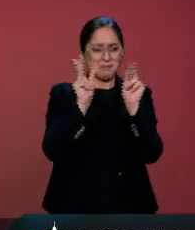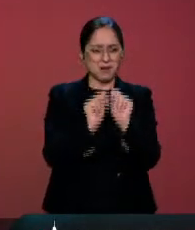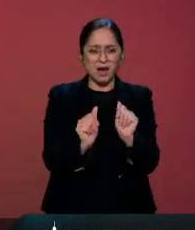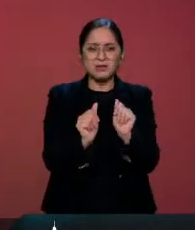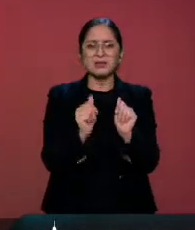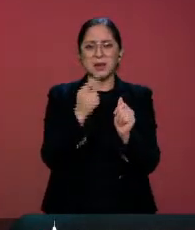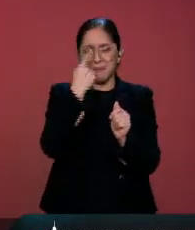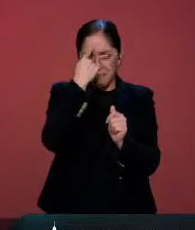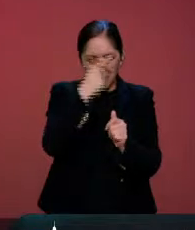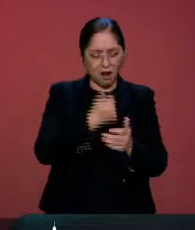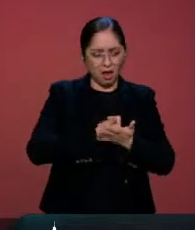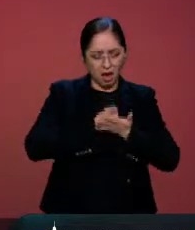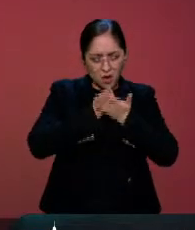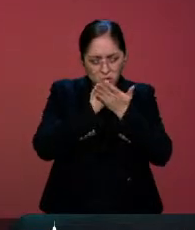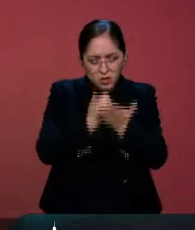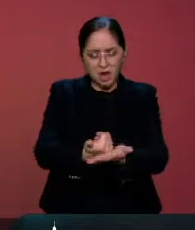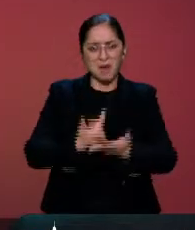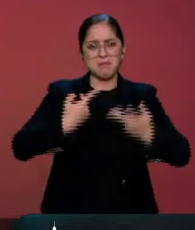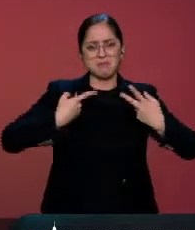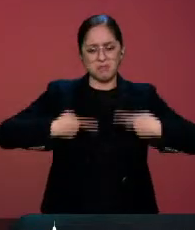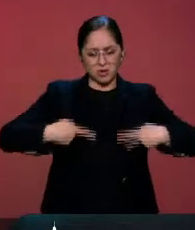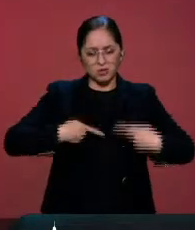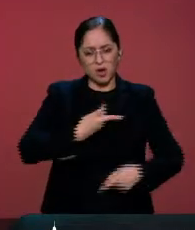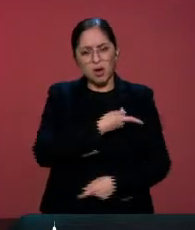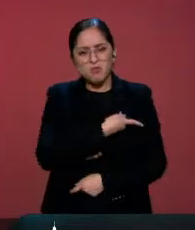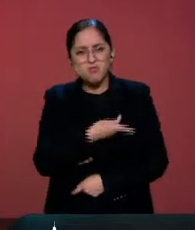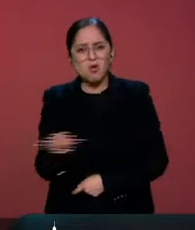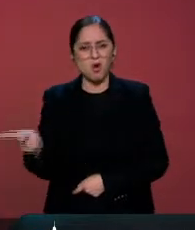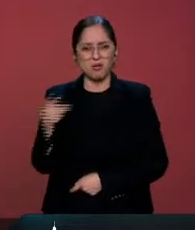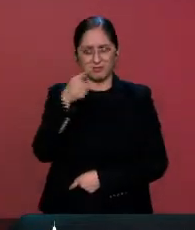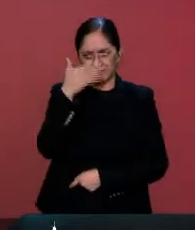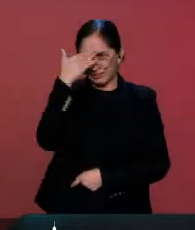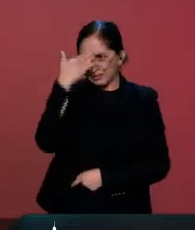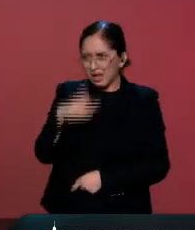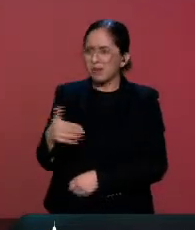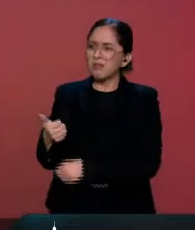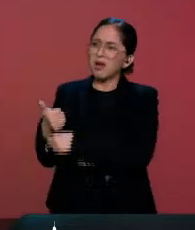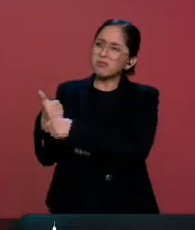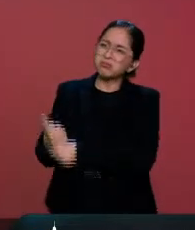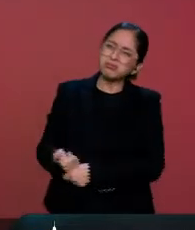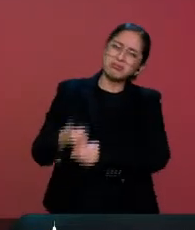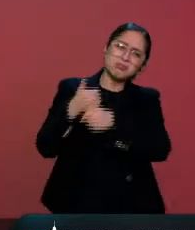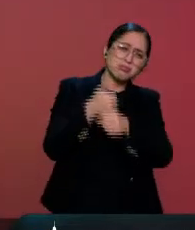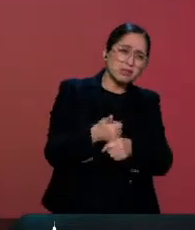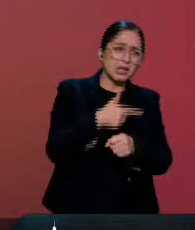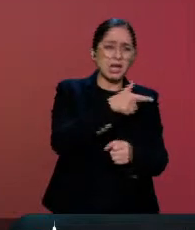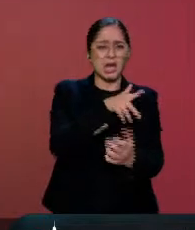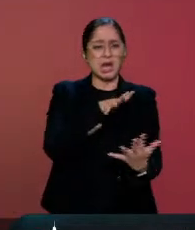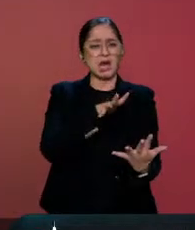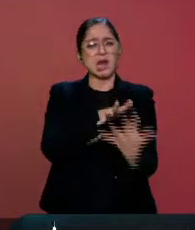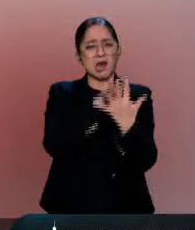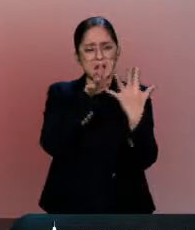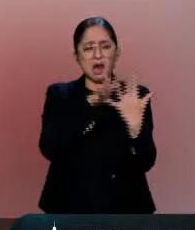todo a la gente que está sufriendo más por la guerra y por los efectos de la guerra,